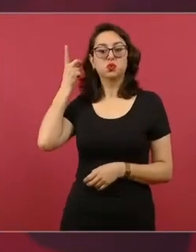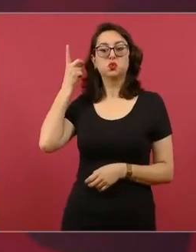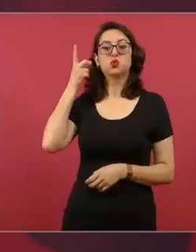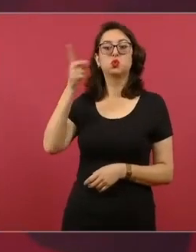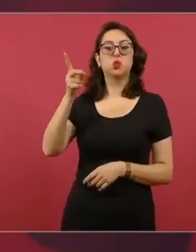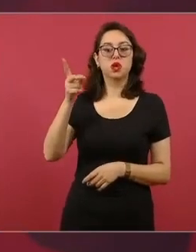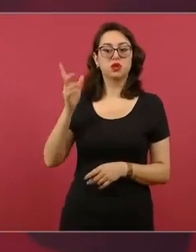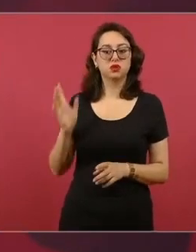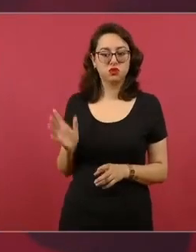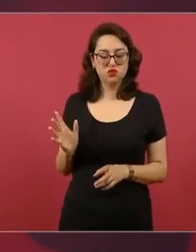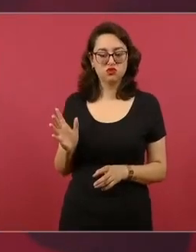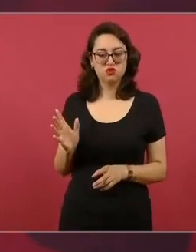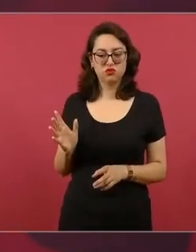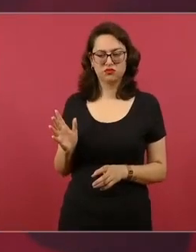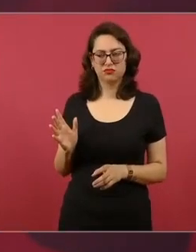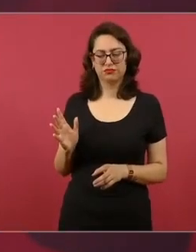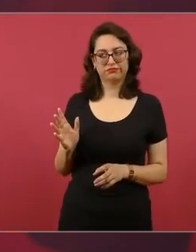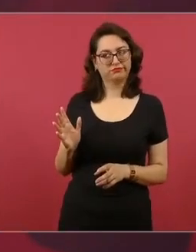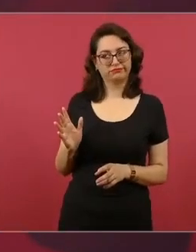asociaciones